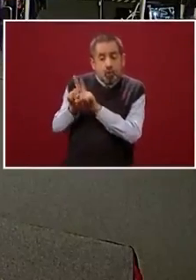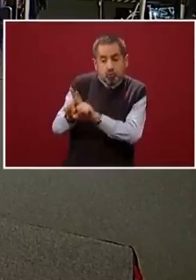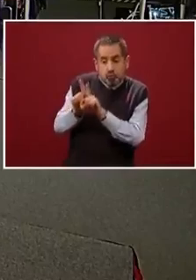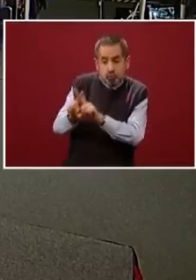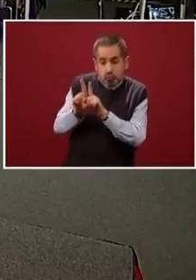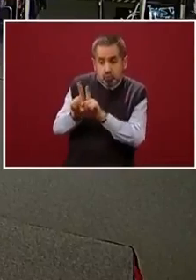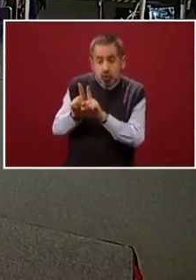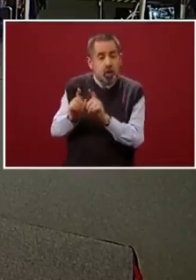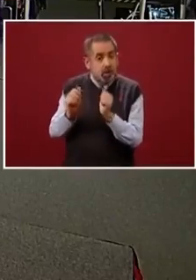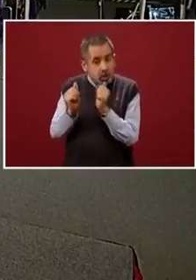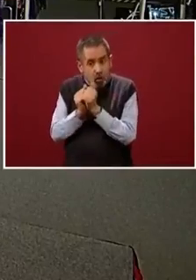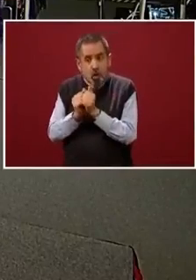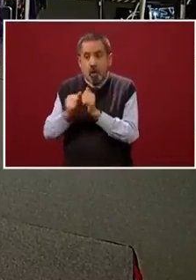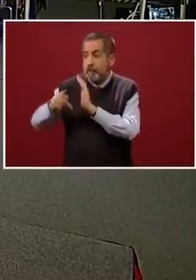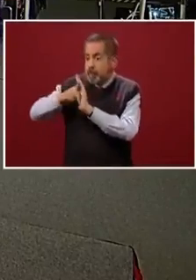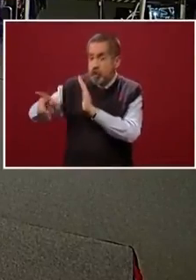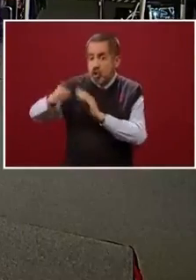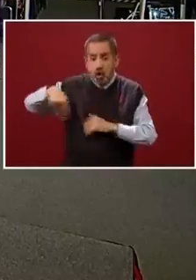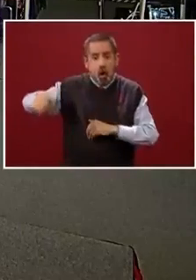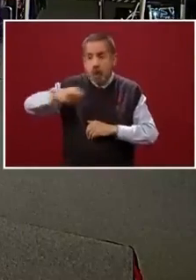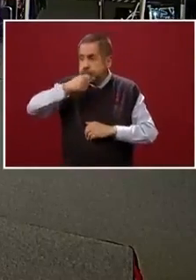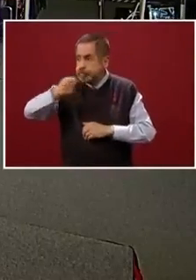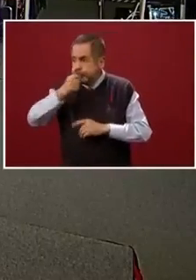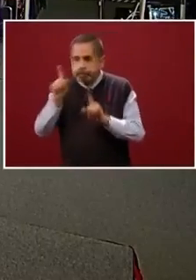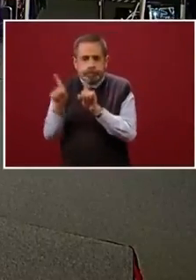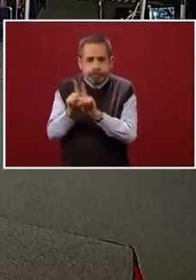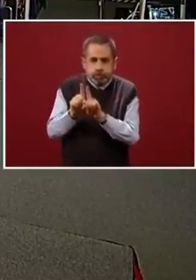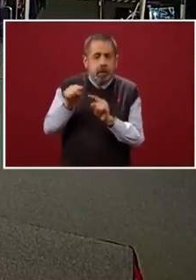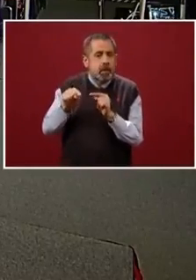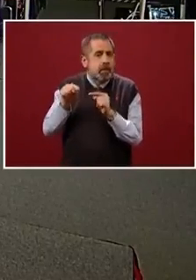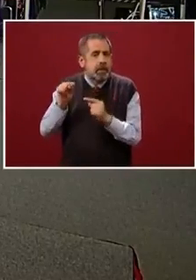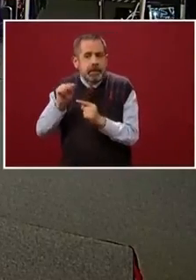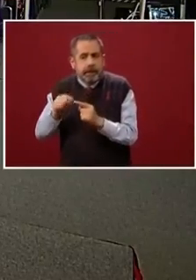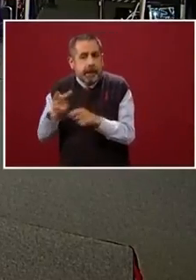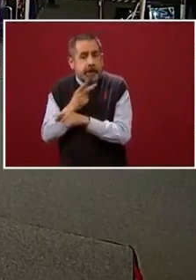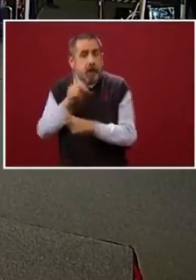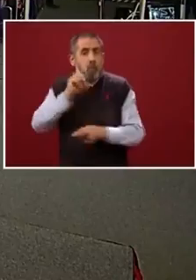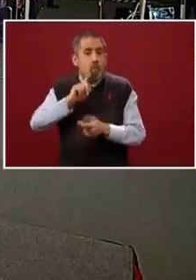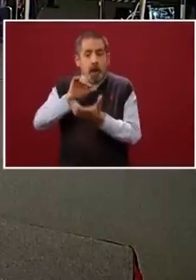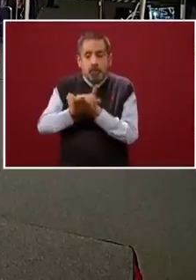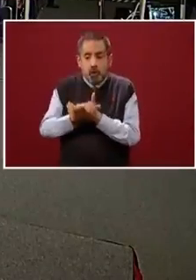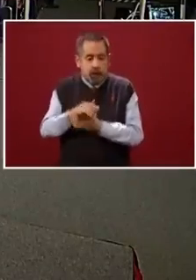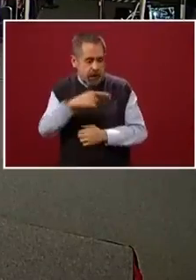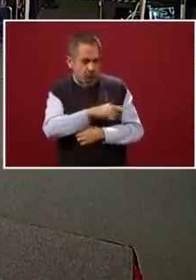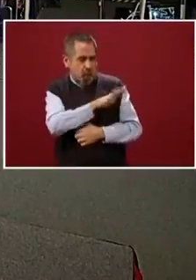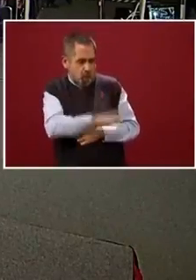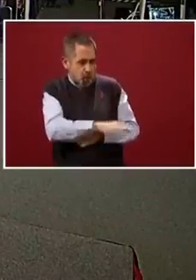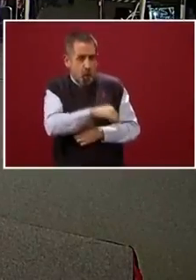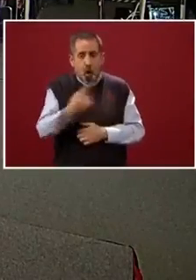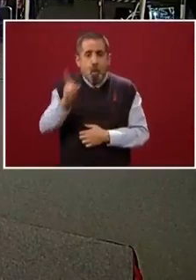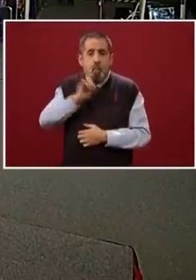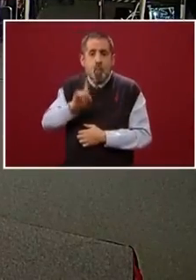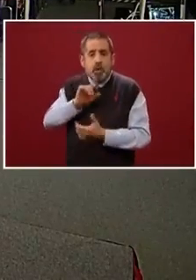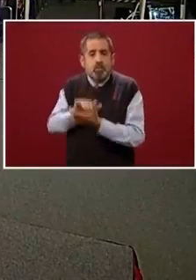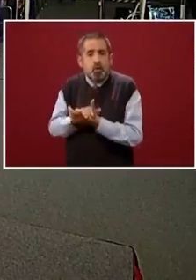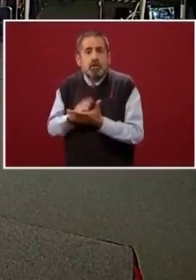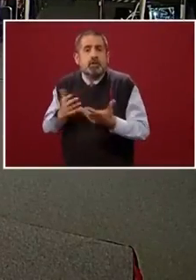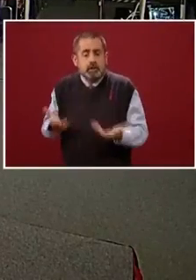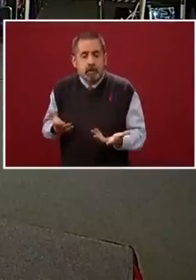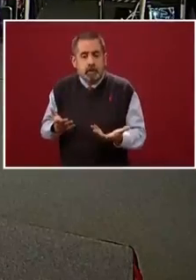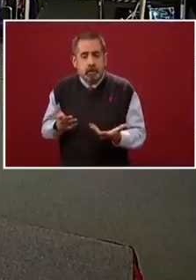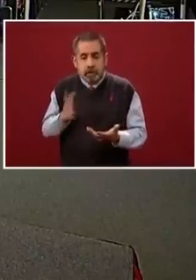con compañeros de los medios de comunicación? ¿Qué es lo que ahí va a proceder o están procediendo? No sé si ya le hicieron a la